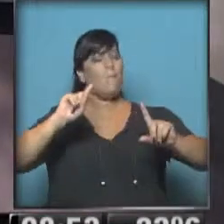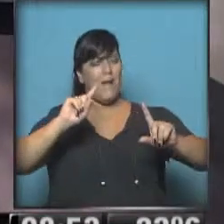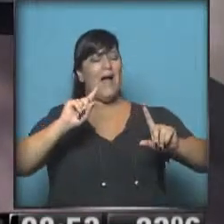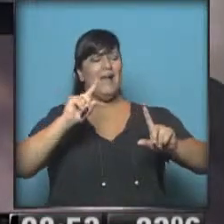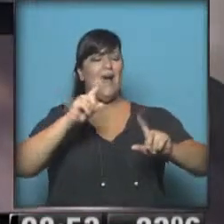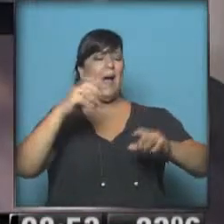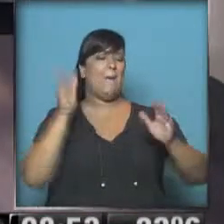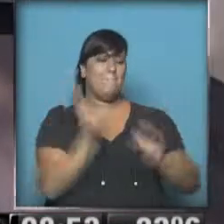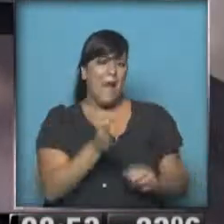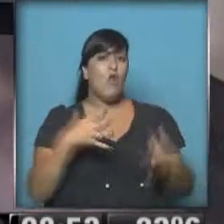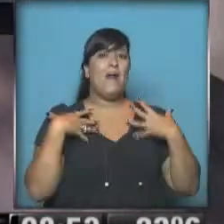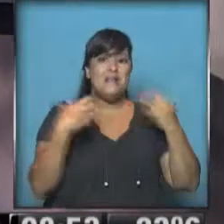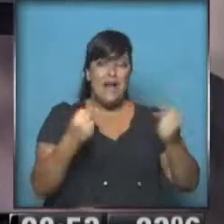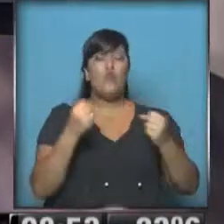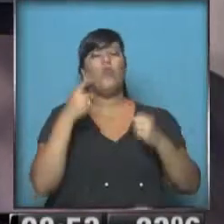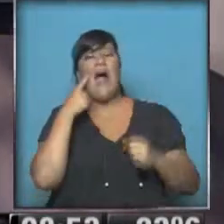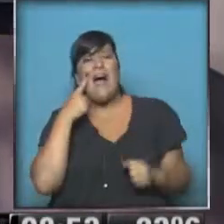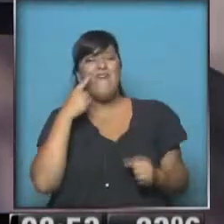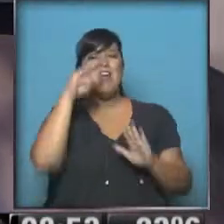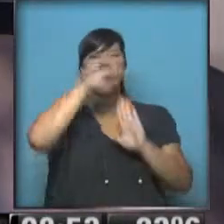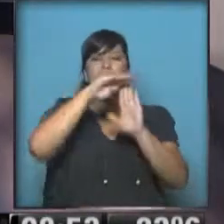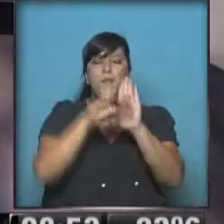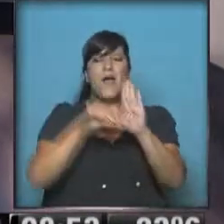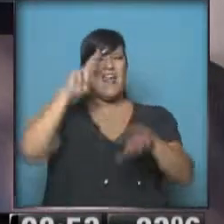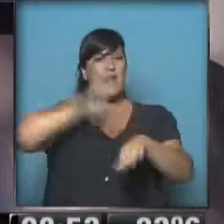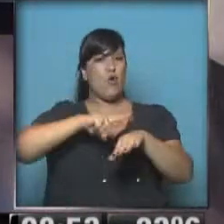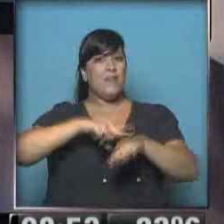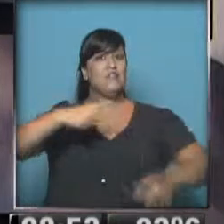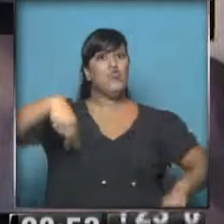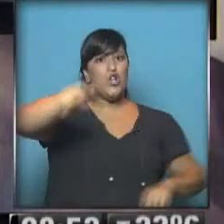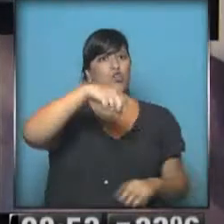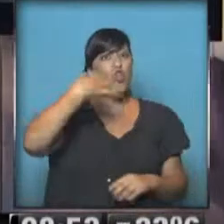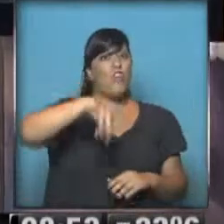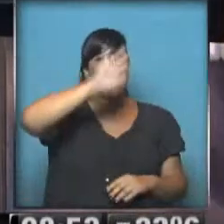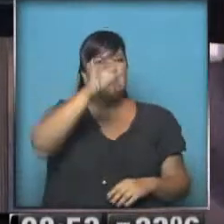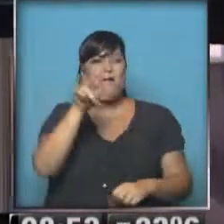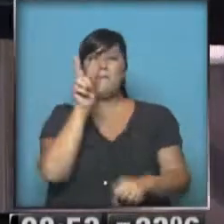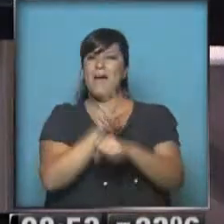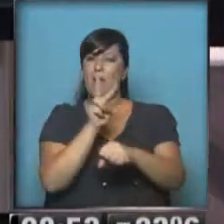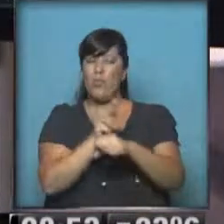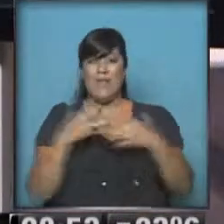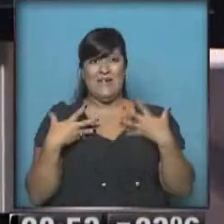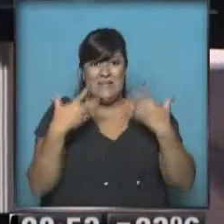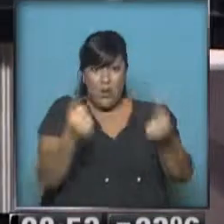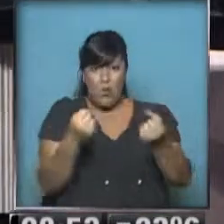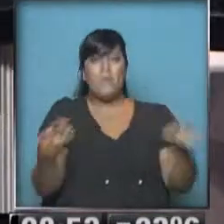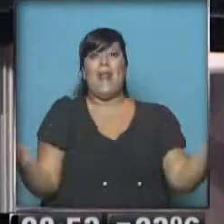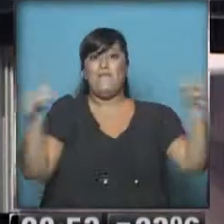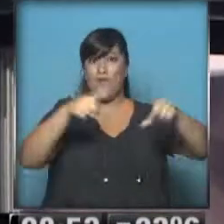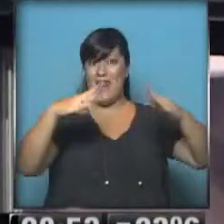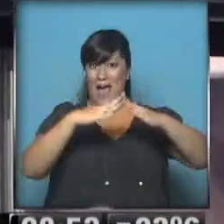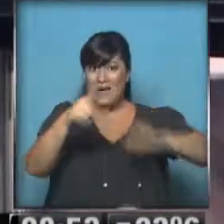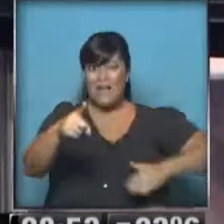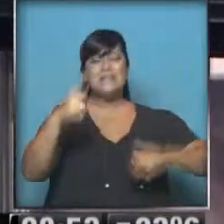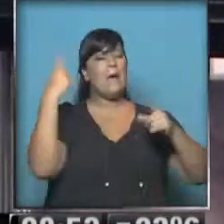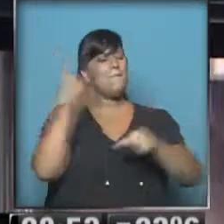volvamos a casa entonces vamos a ver cuáles son las pautas que tenemos que tener en cuenta para seguridad para cuidar nuestra salud a volver a casa en principio la